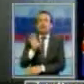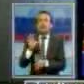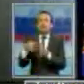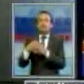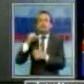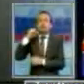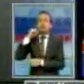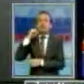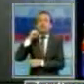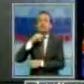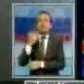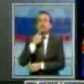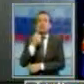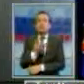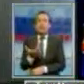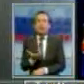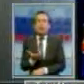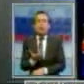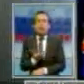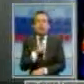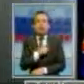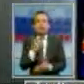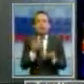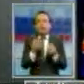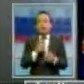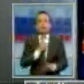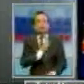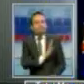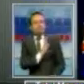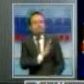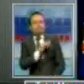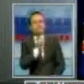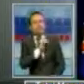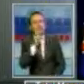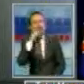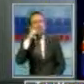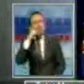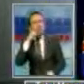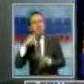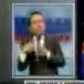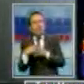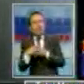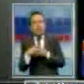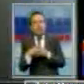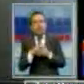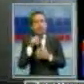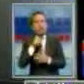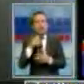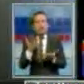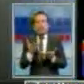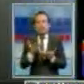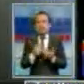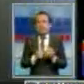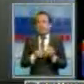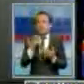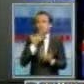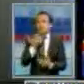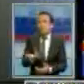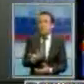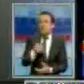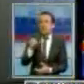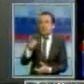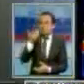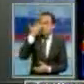Comunista? ¿Cómo está? Porque ellos si dijeron, estábamos. Pero Pablo, si es que el Partido Comunista es el partido que tenemos. Entonces, ¿por qué se le